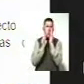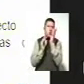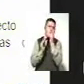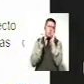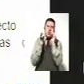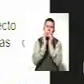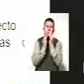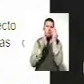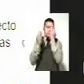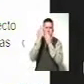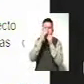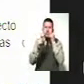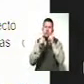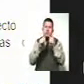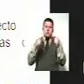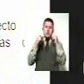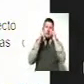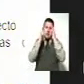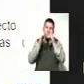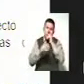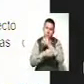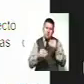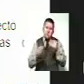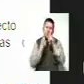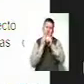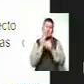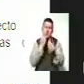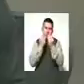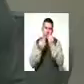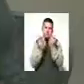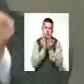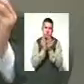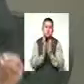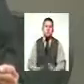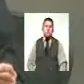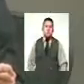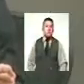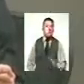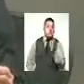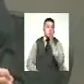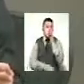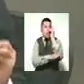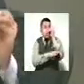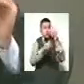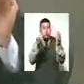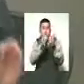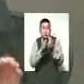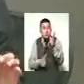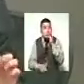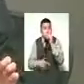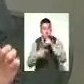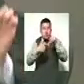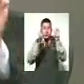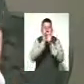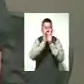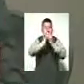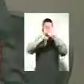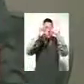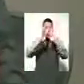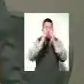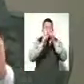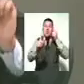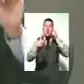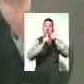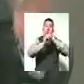se observa meta respecto a atención de niños en programas de alimentación escolar. Si no hay políticas, si no hay indicadores claros, si no hay